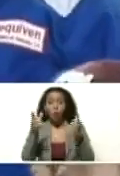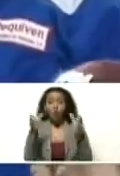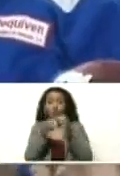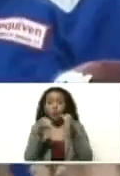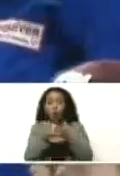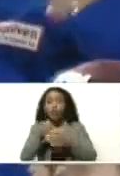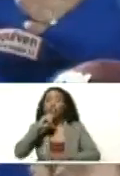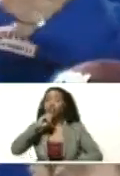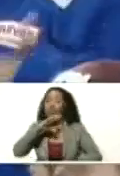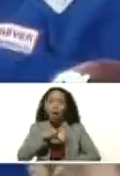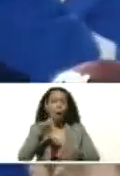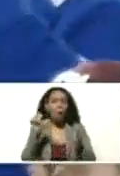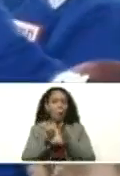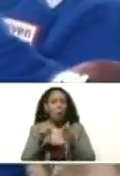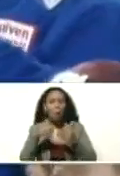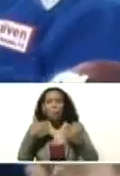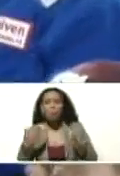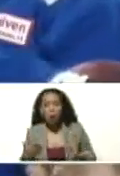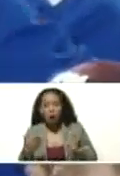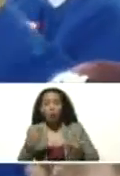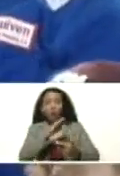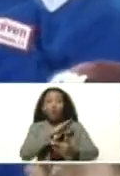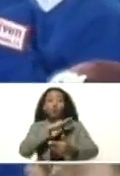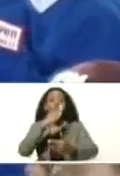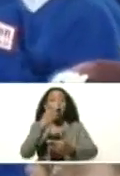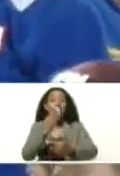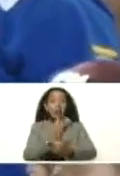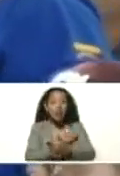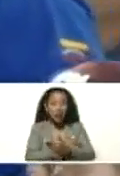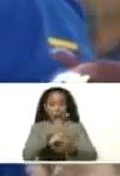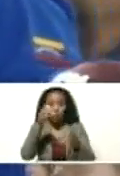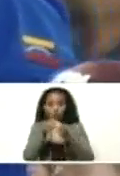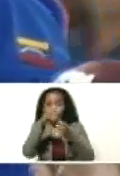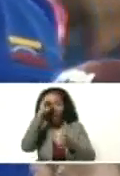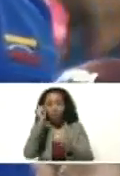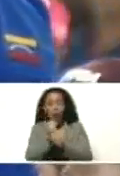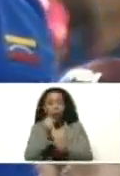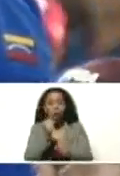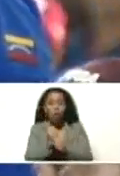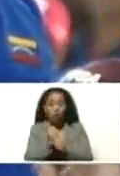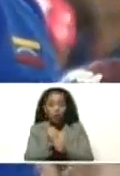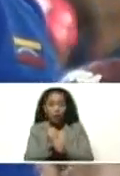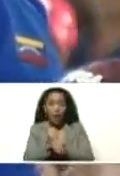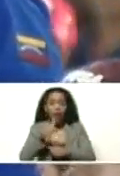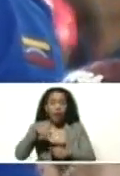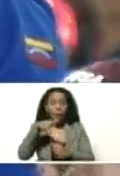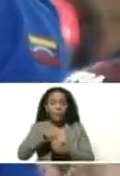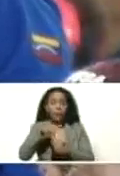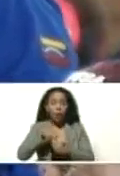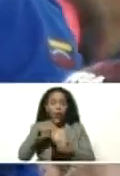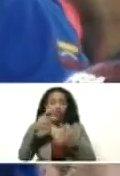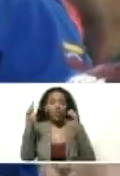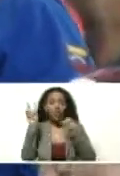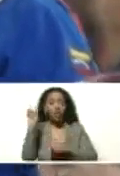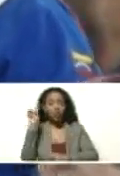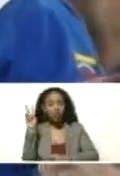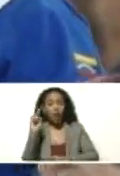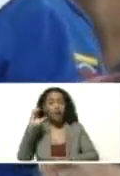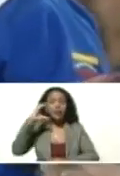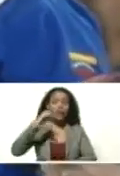histórico, donde más allá de la fuerza de la clase trabajadora de Pequibén, estamos en